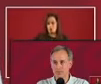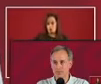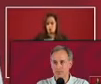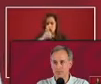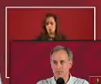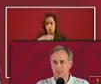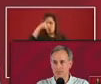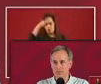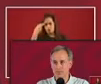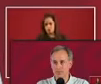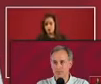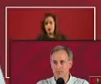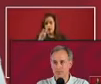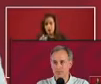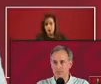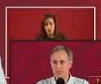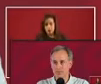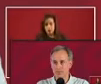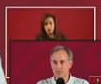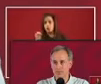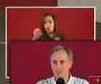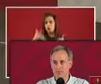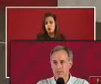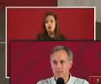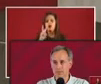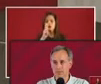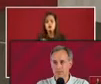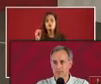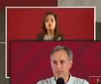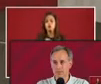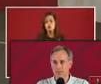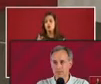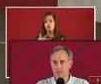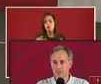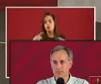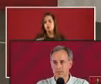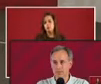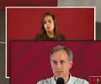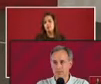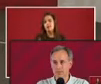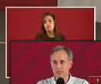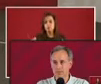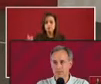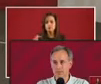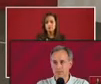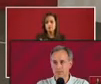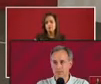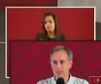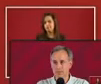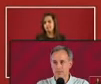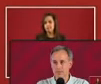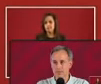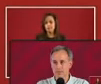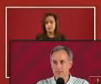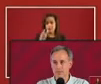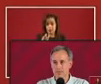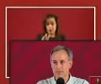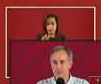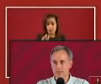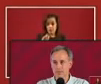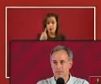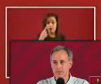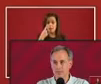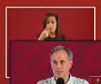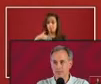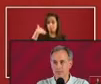vemos todavía demasiada movilidad. Los efectos positivos de esta medida los vamos a ver en